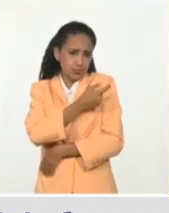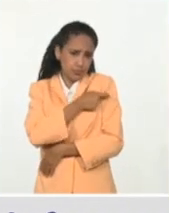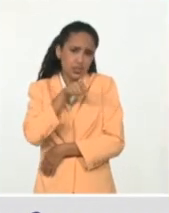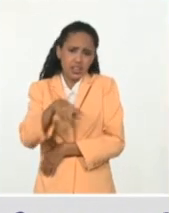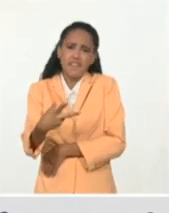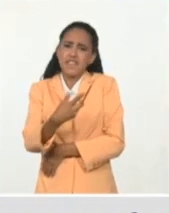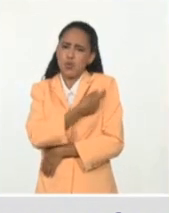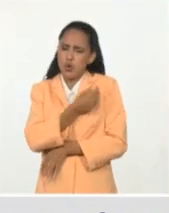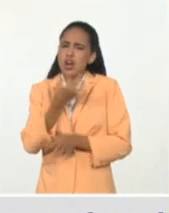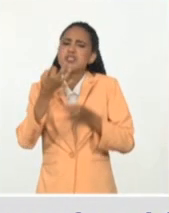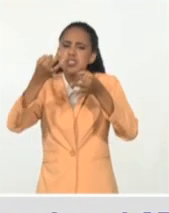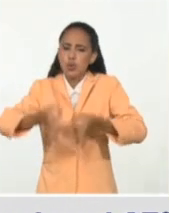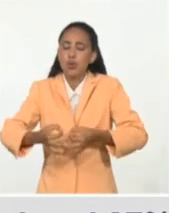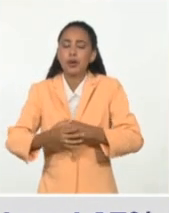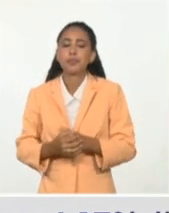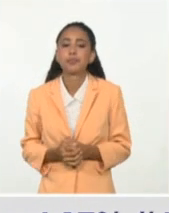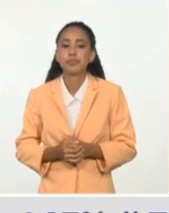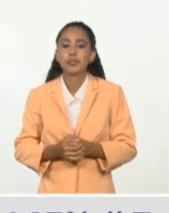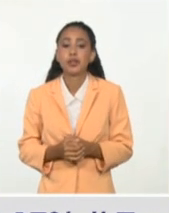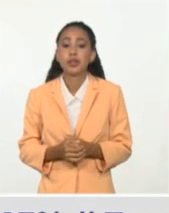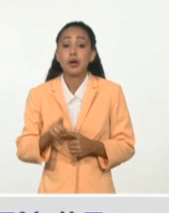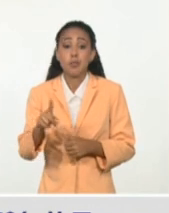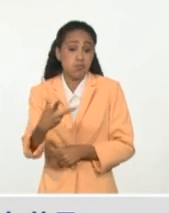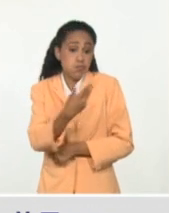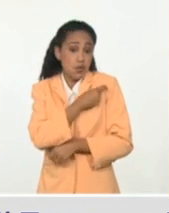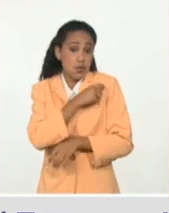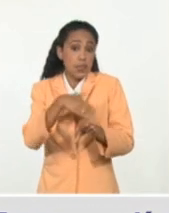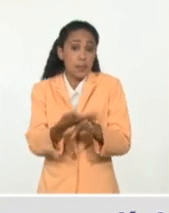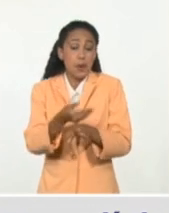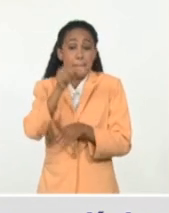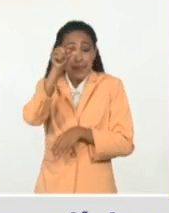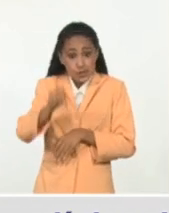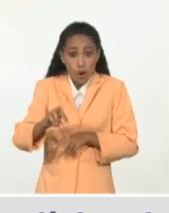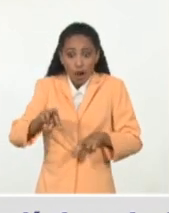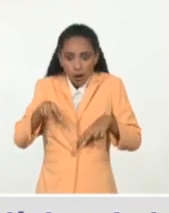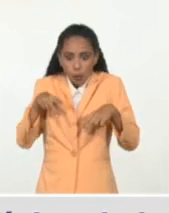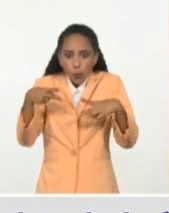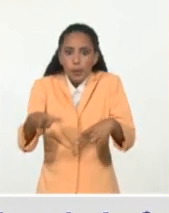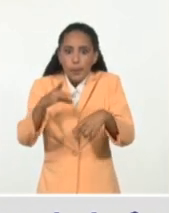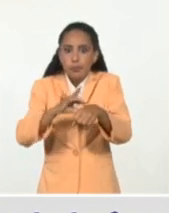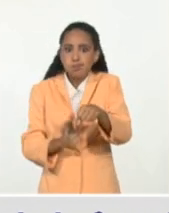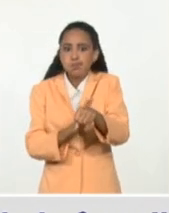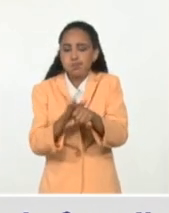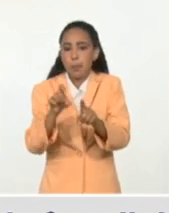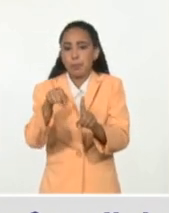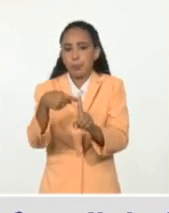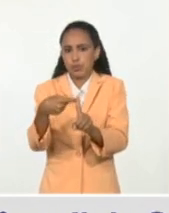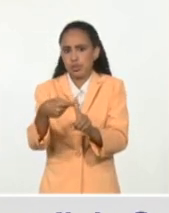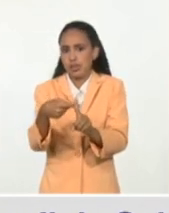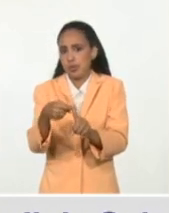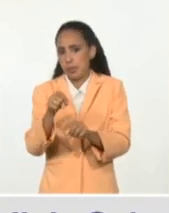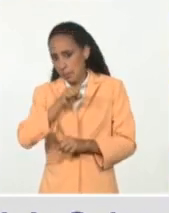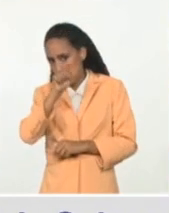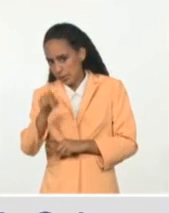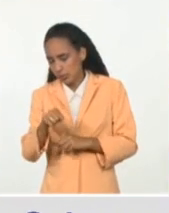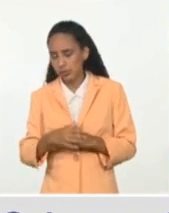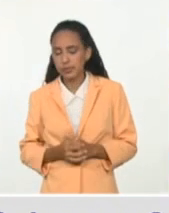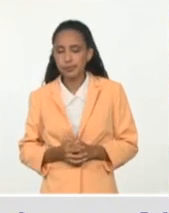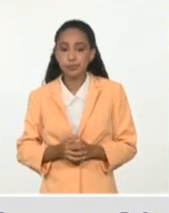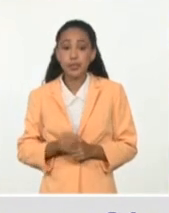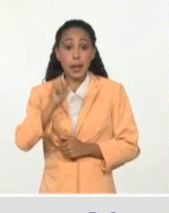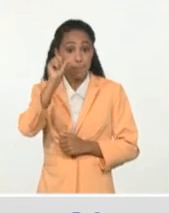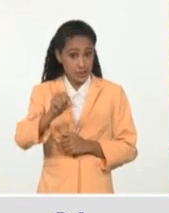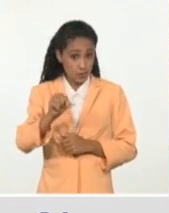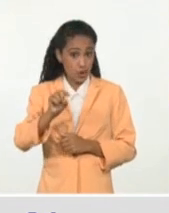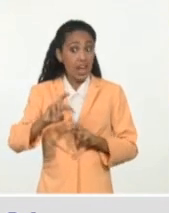¿Casos de reinfección han tenido en el instituto? Y los casos de reinfección que hemos